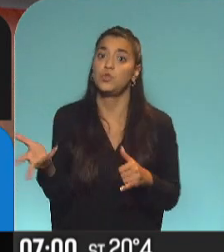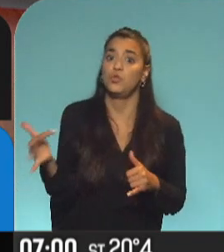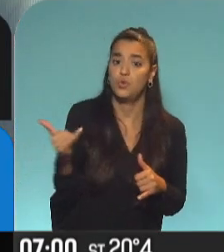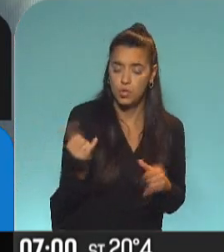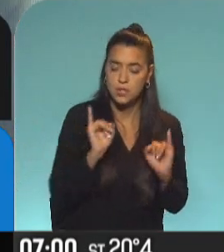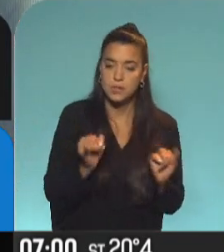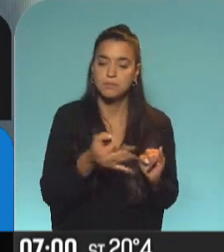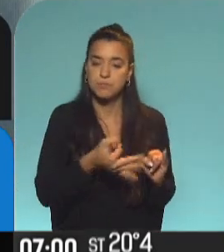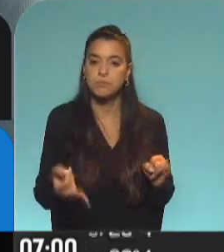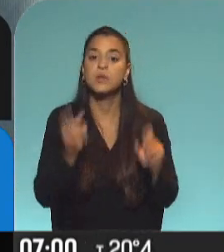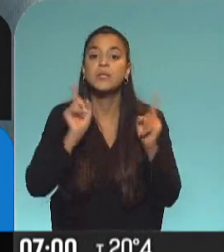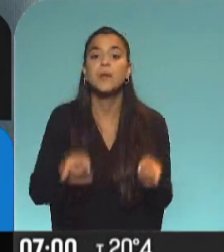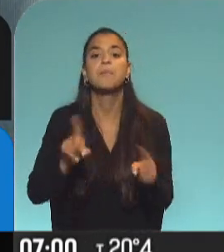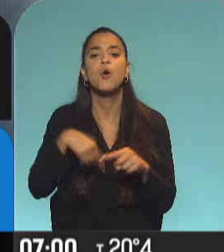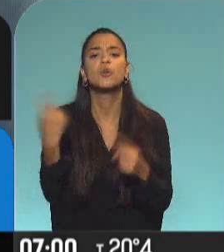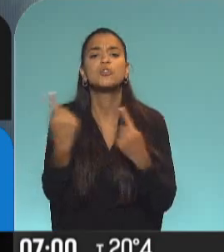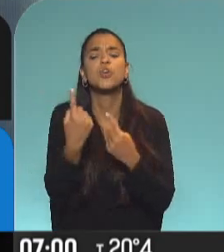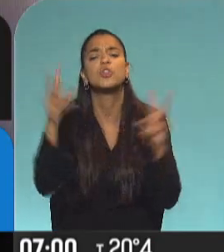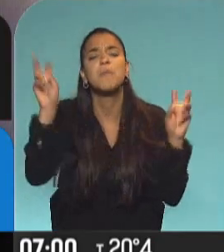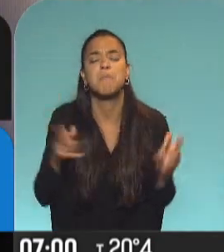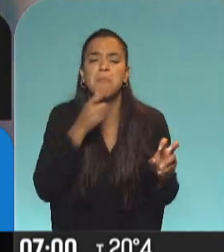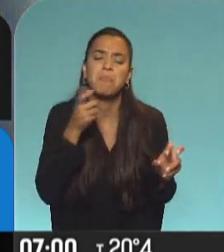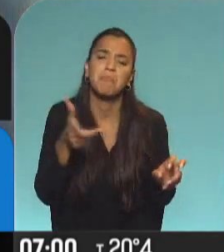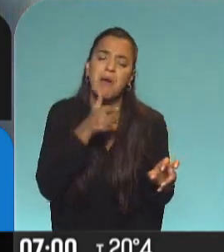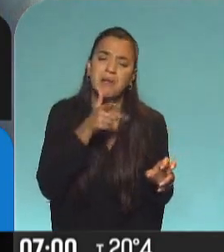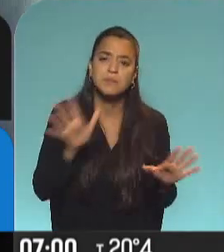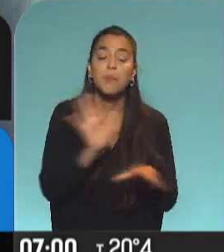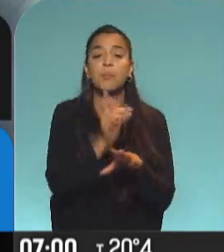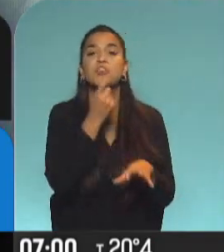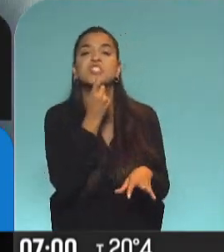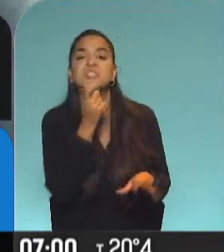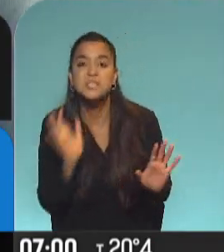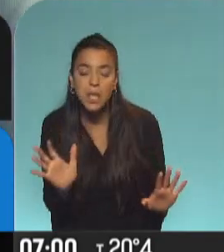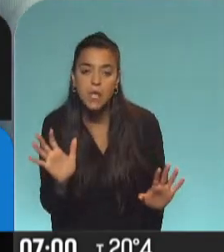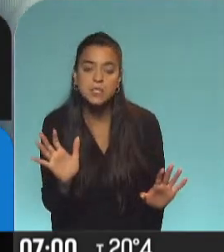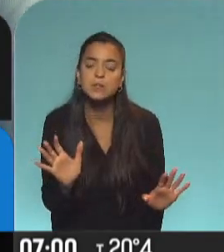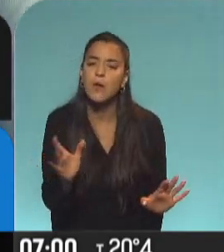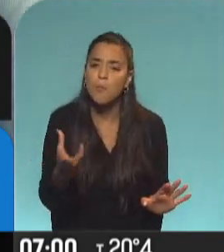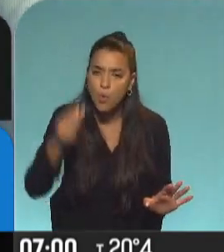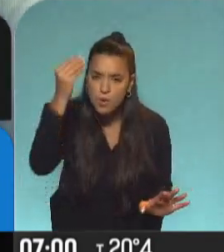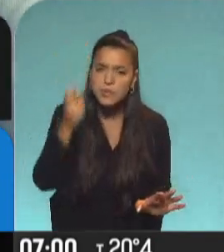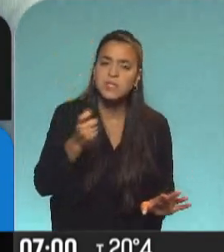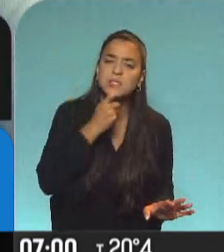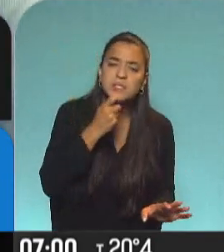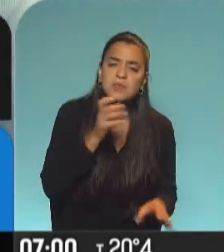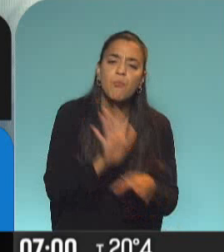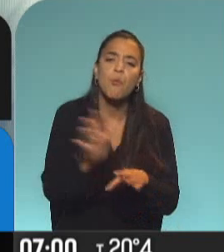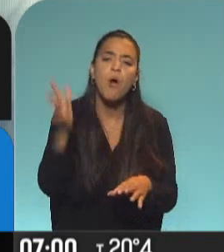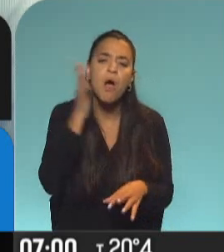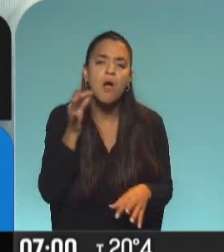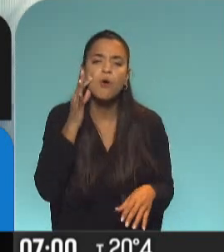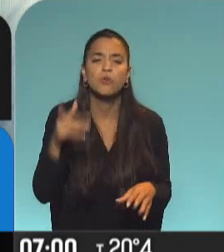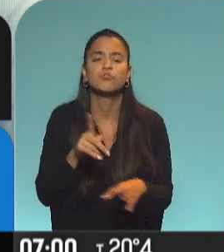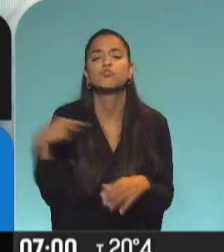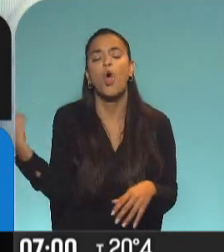Pero también hay algunas cuestiones que parecieran banales, como por ejemplo los chistes, ¿no? Muchas veces los chistes pasan como algo, no sé,